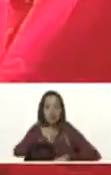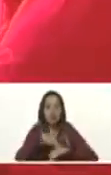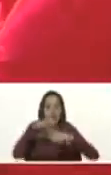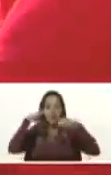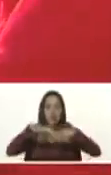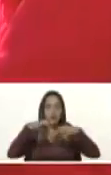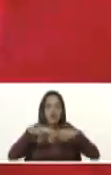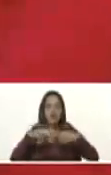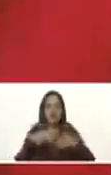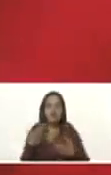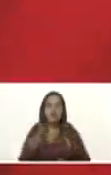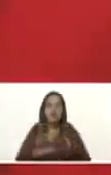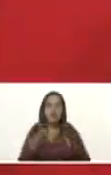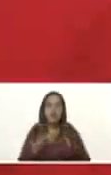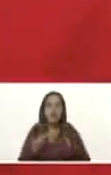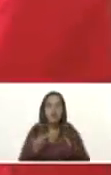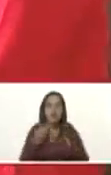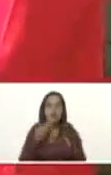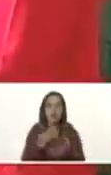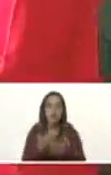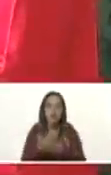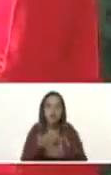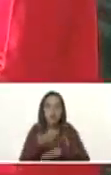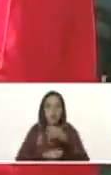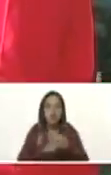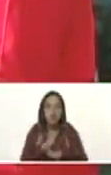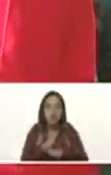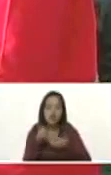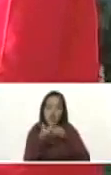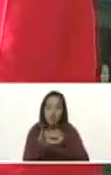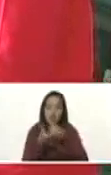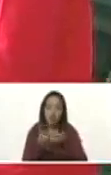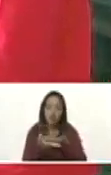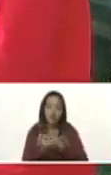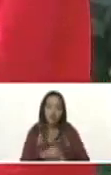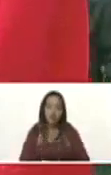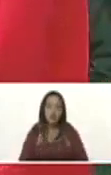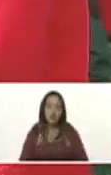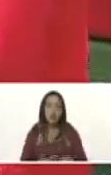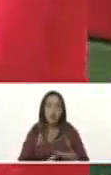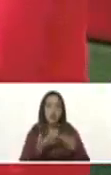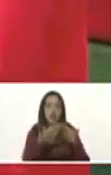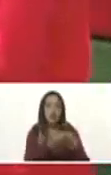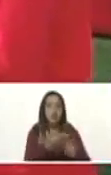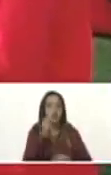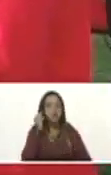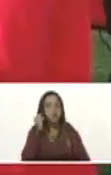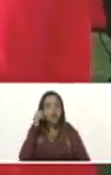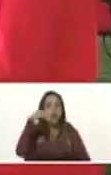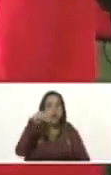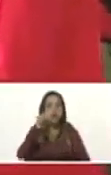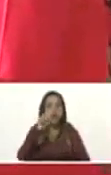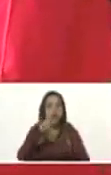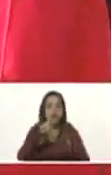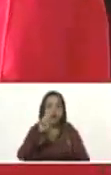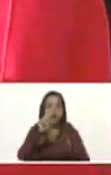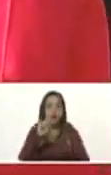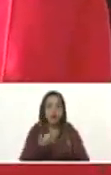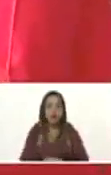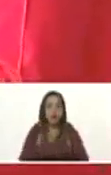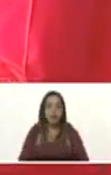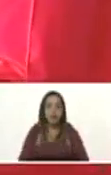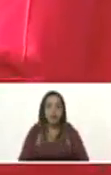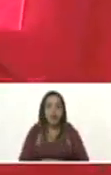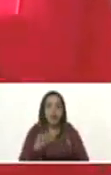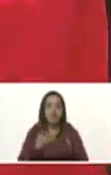Importantes propuestas que han salido de este discurso que ha dado a conocer Marta Alicia Mesa, como ya hemos dicho, representante de